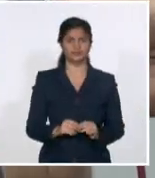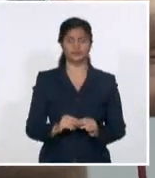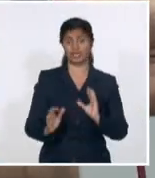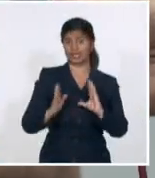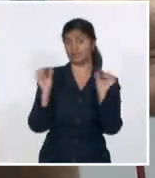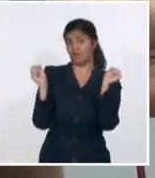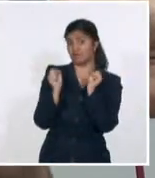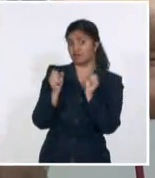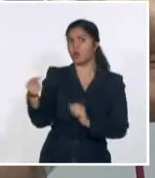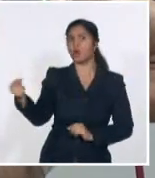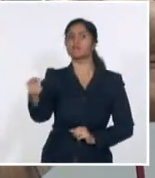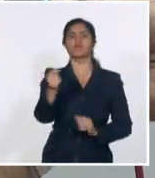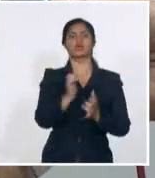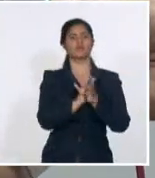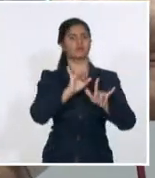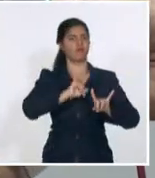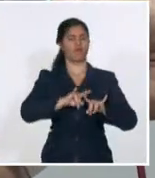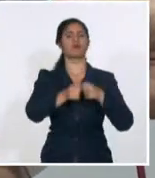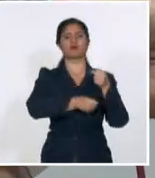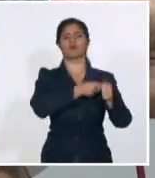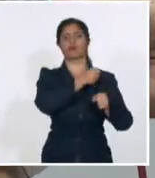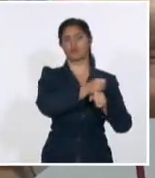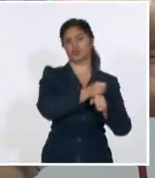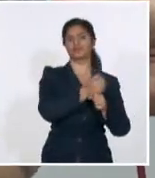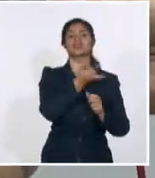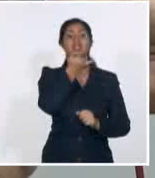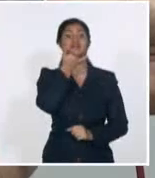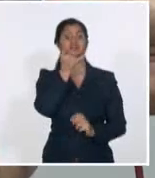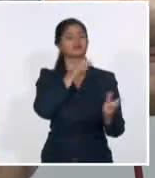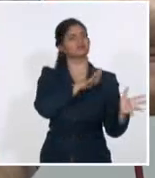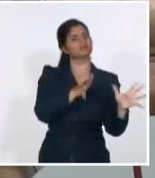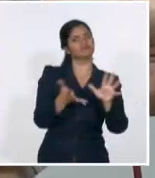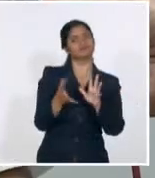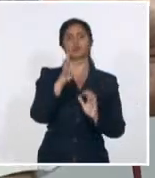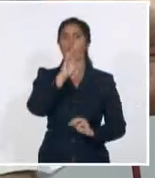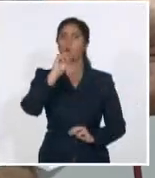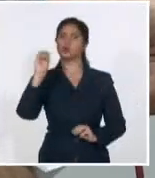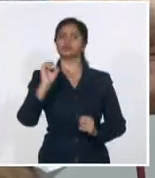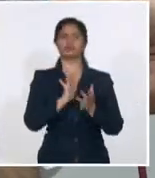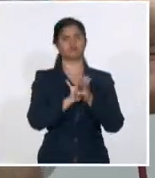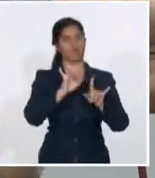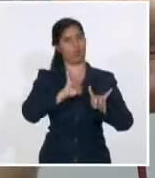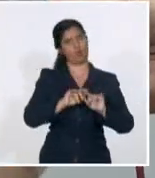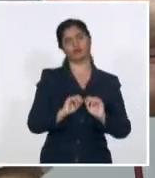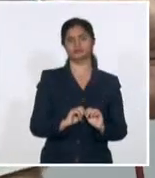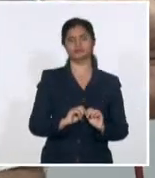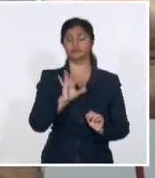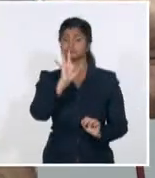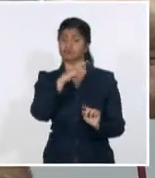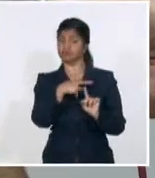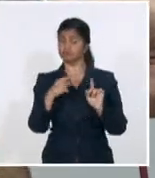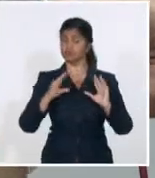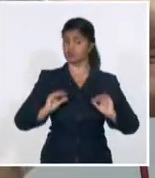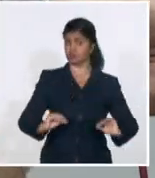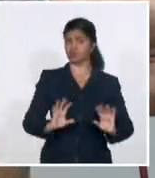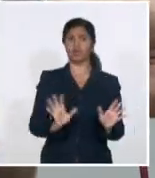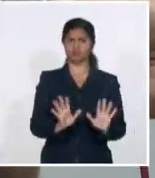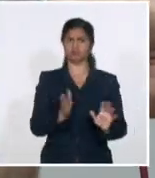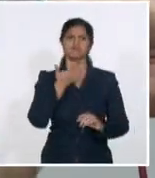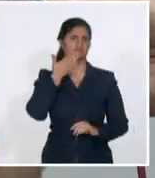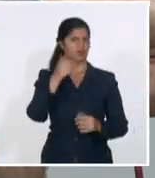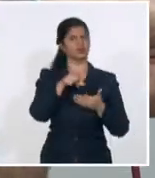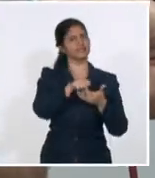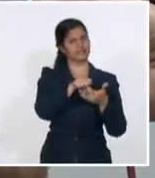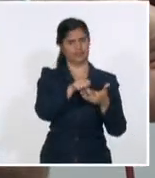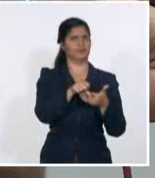que vemos que la afectación puede llegar a 400 y tantos megawatts, pero ya a las 8:30 minutos de la noche aproximadamente ya la demanda